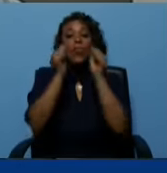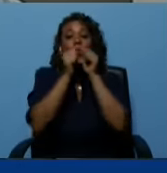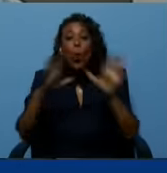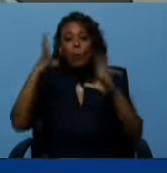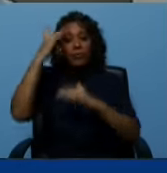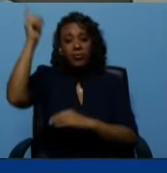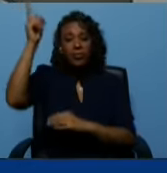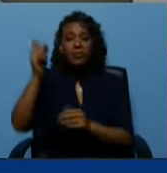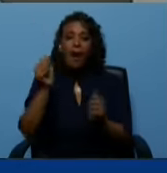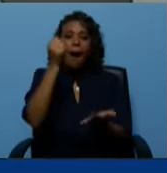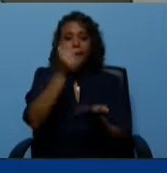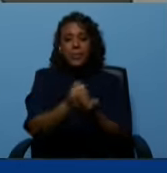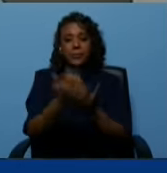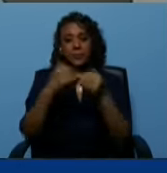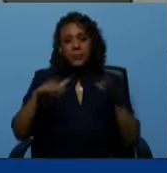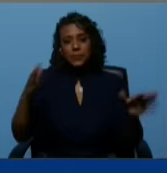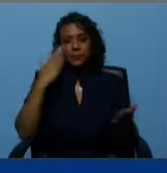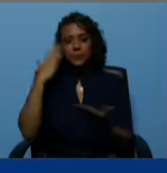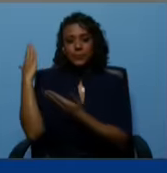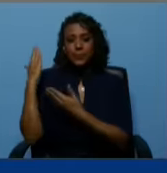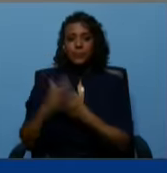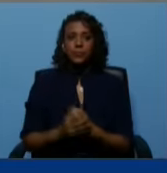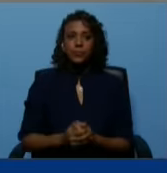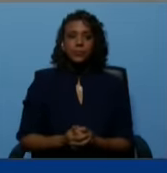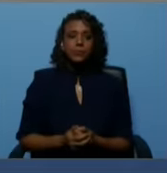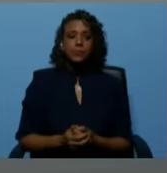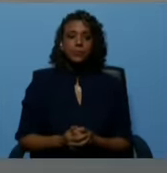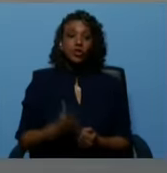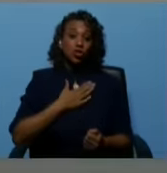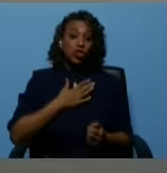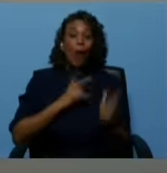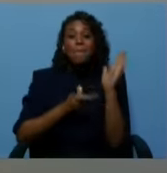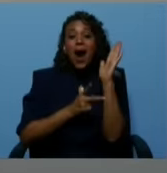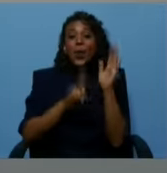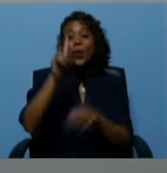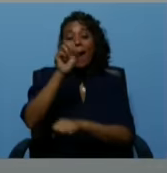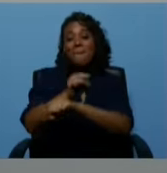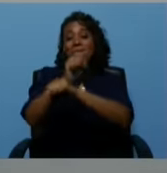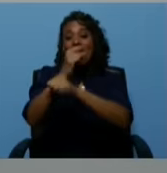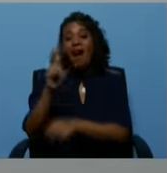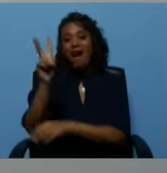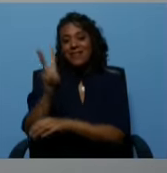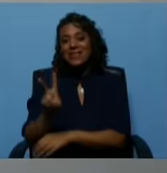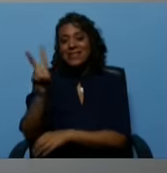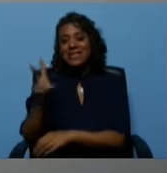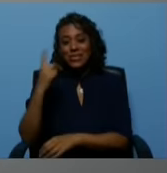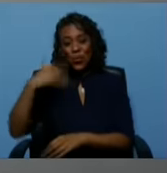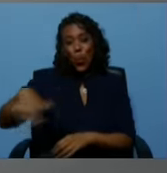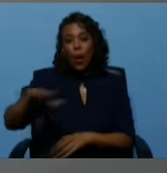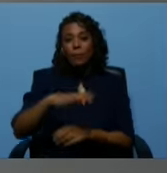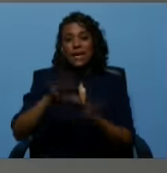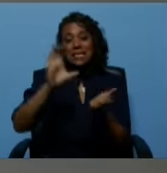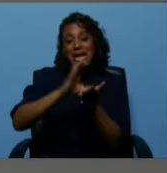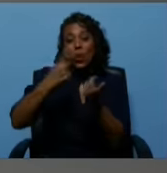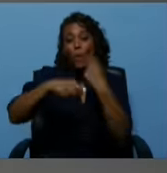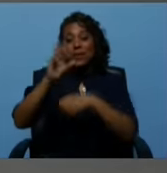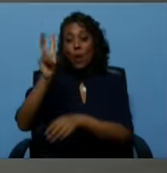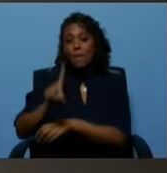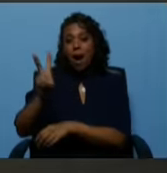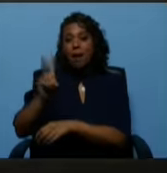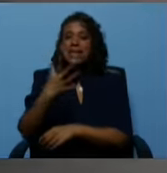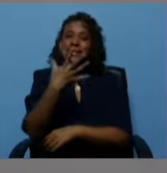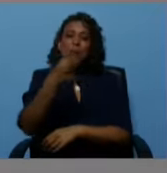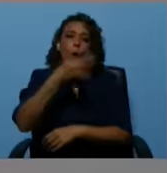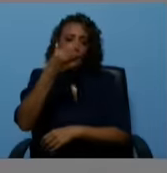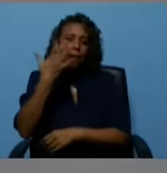pues. Pendiente, pues. Aquí estoy en mi parroquia, el Valle, Centro Comercial del Valle. Un poco más de las 5 de